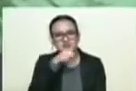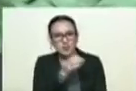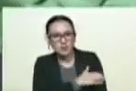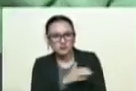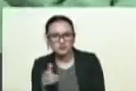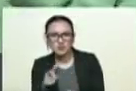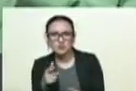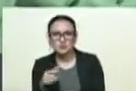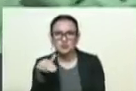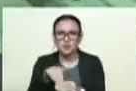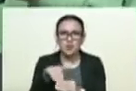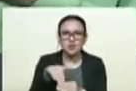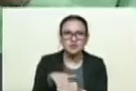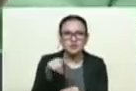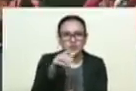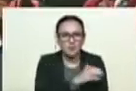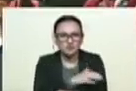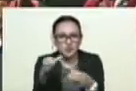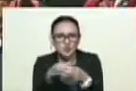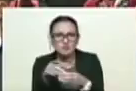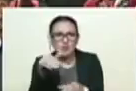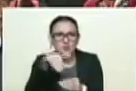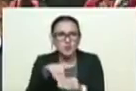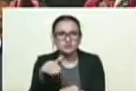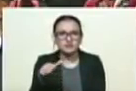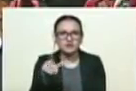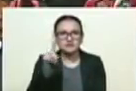¿Ustedes van a votar por Henry Ramos Alup?